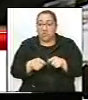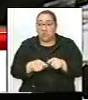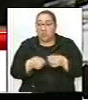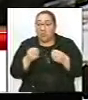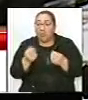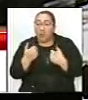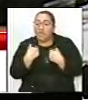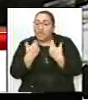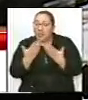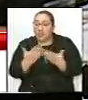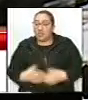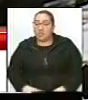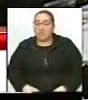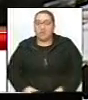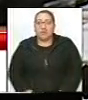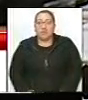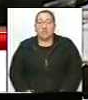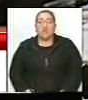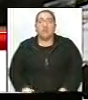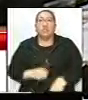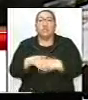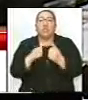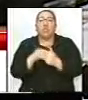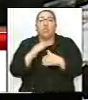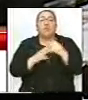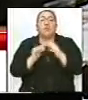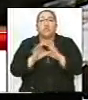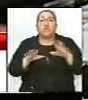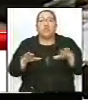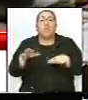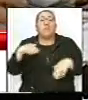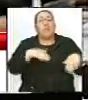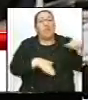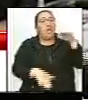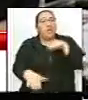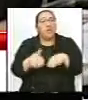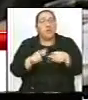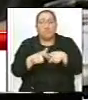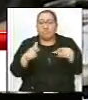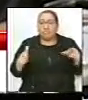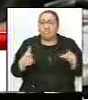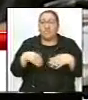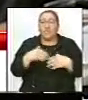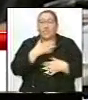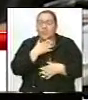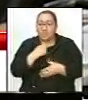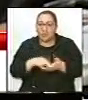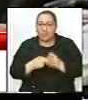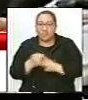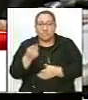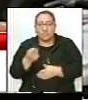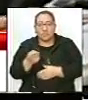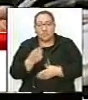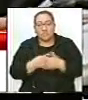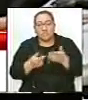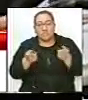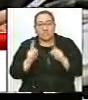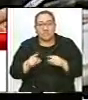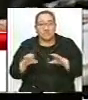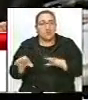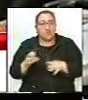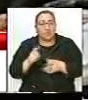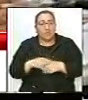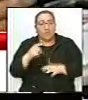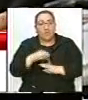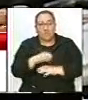las condiciones en cuanto a infraestructura de playa y todo esto. Y me gustaría que cuando hagamos